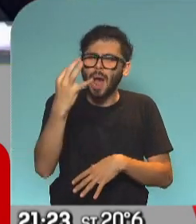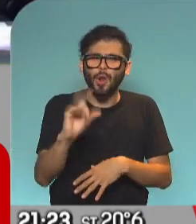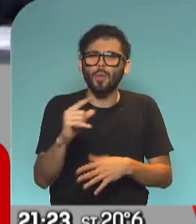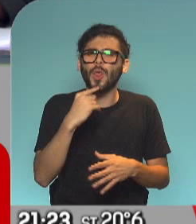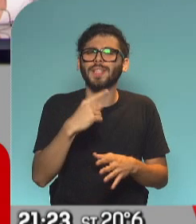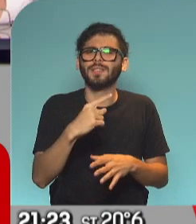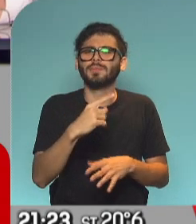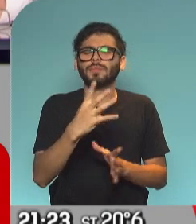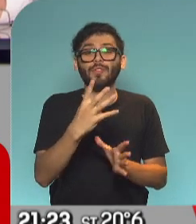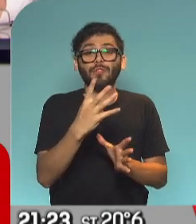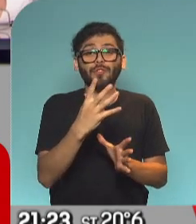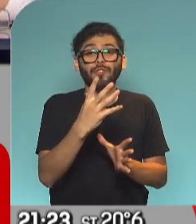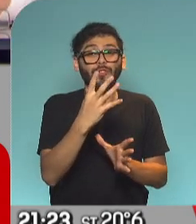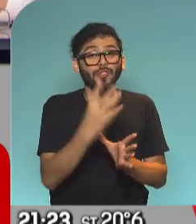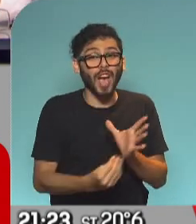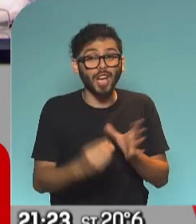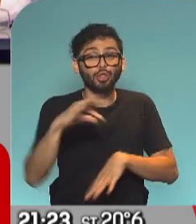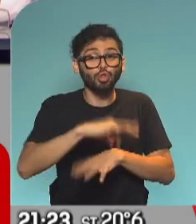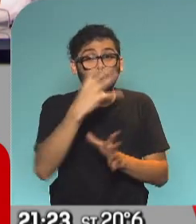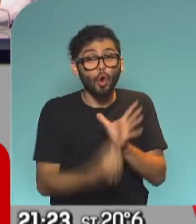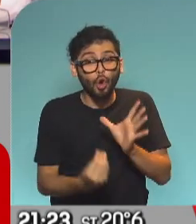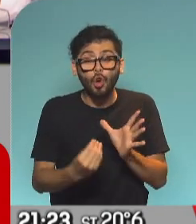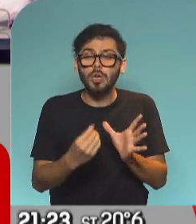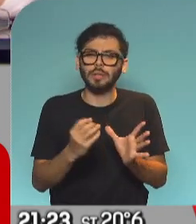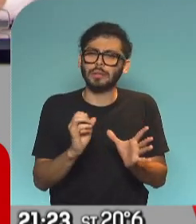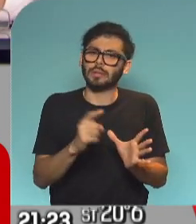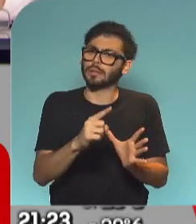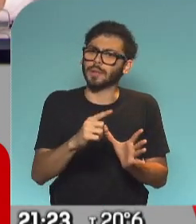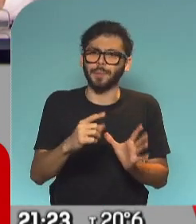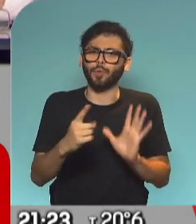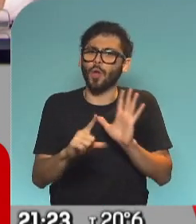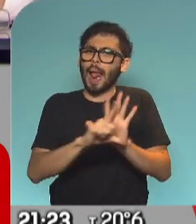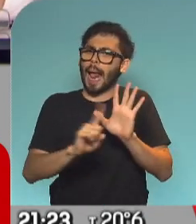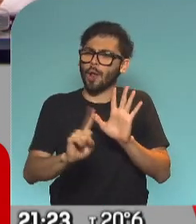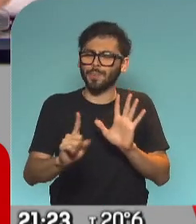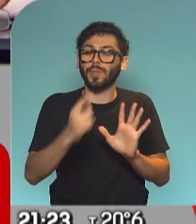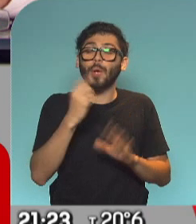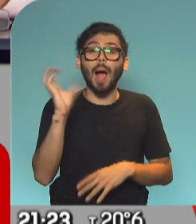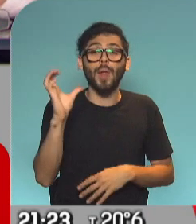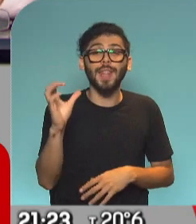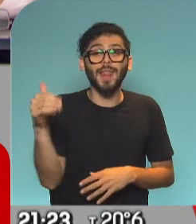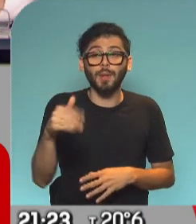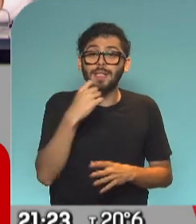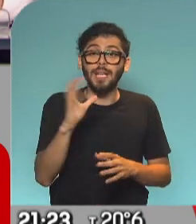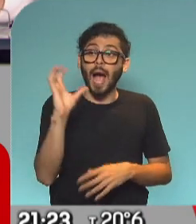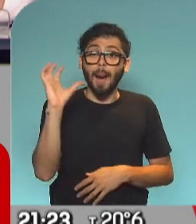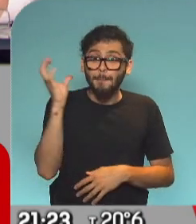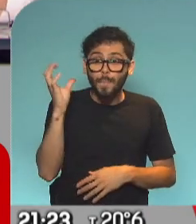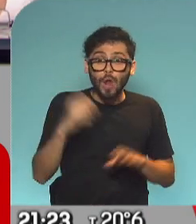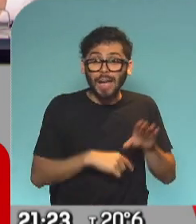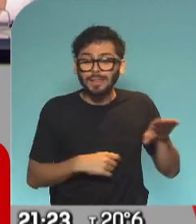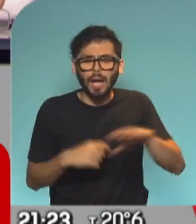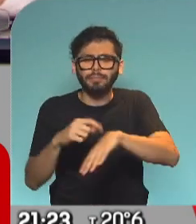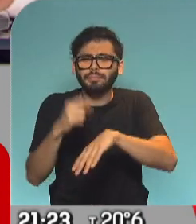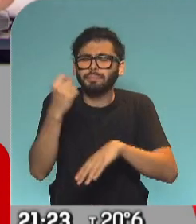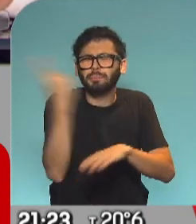eso. Tiene que ver concretamente con el tema de la demora de la ambulancia. Si la ambulancia hubiera demorado 30 segundos, el resultado final, es